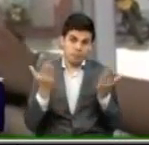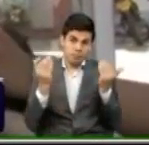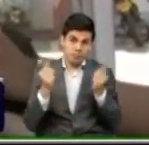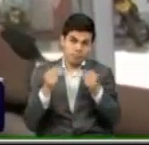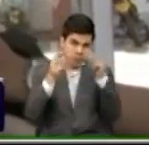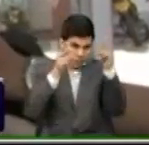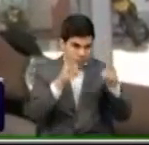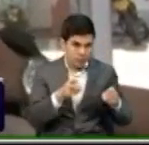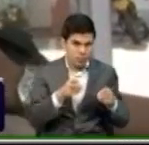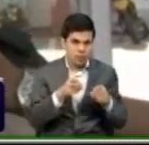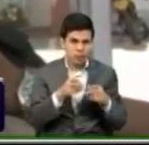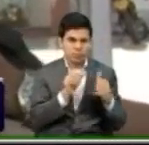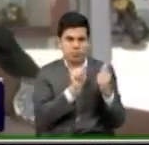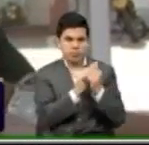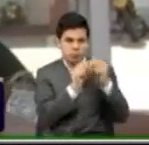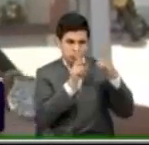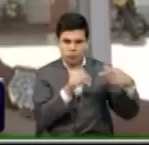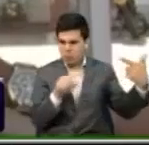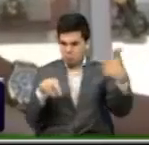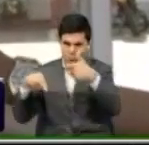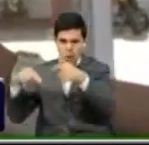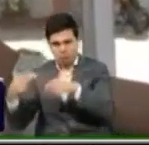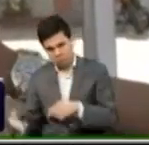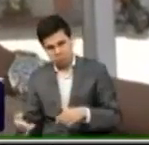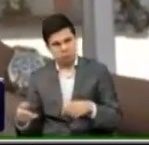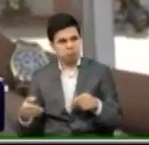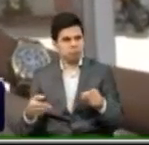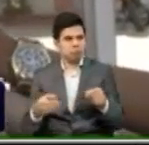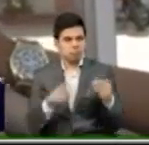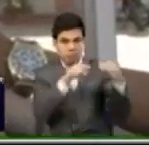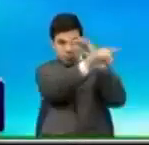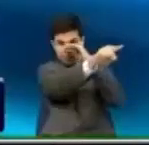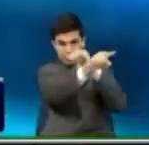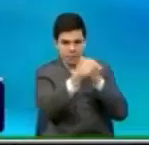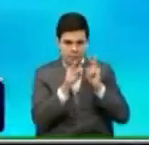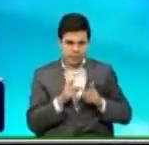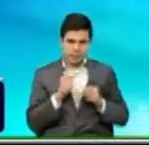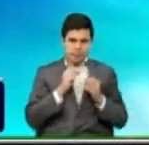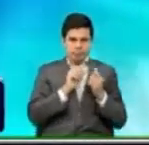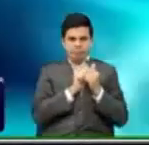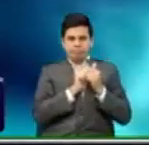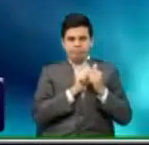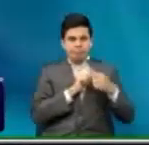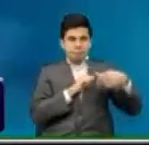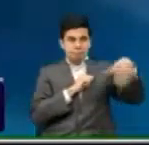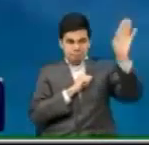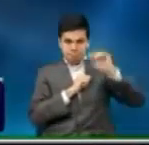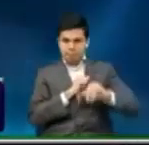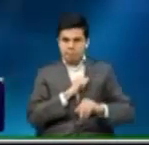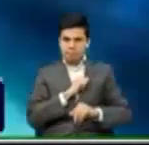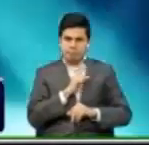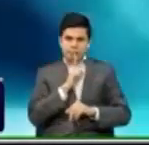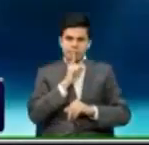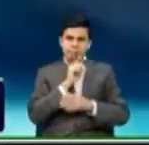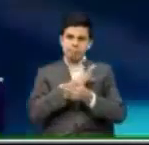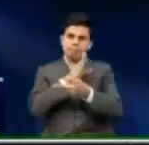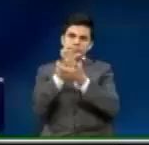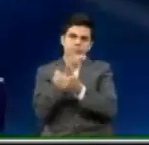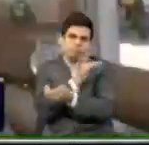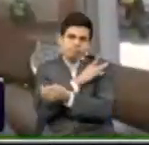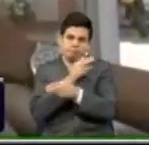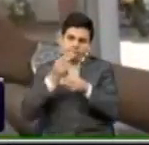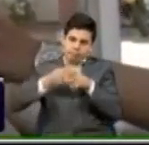conducir a uno de los acompañantes del agresor, el cual tiene un vínculo de familiaridad. Esta persona se presenta ante la fiscalía, sus